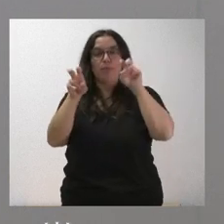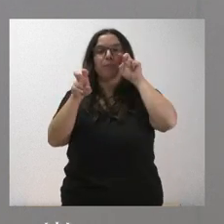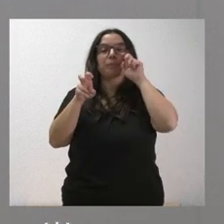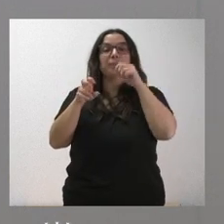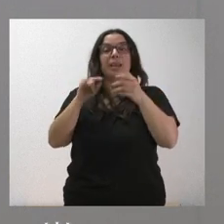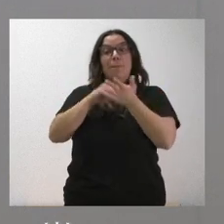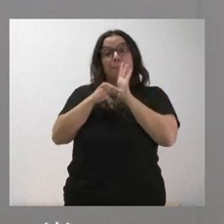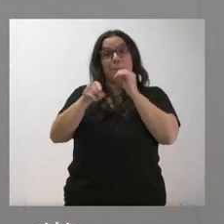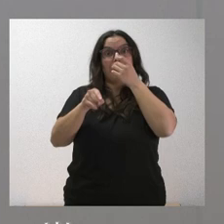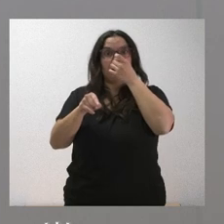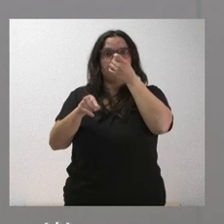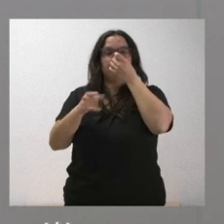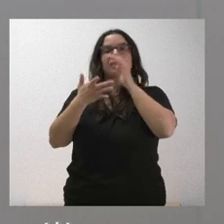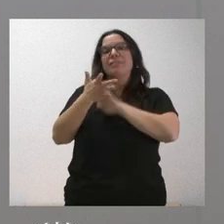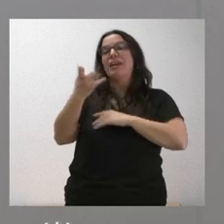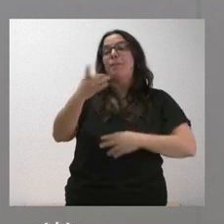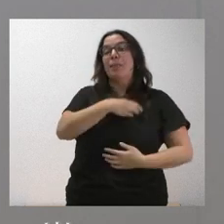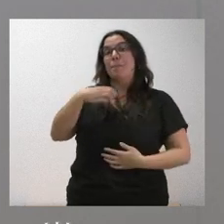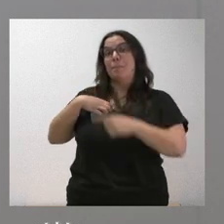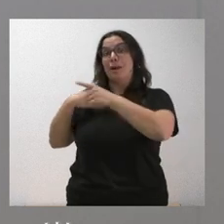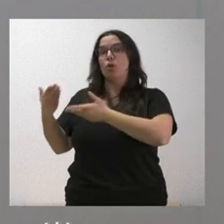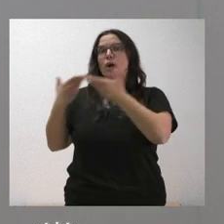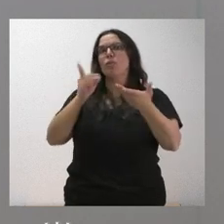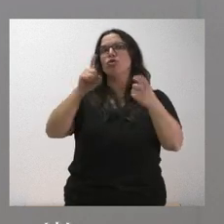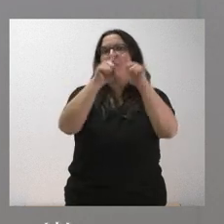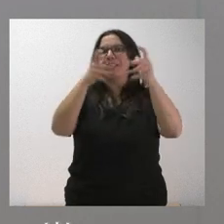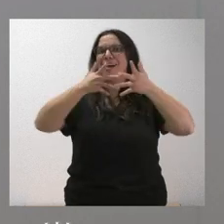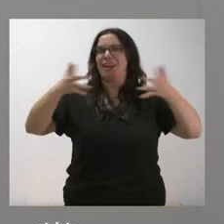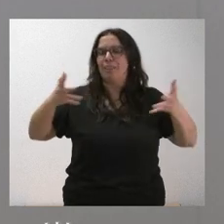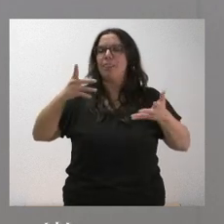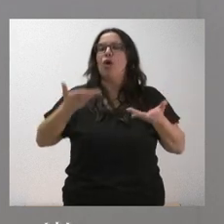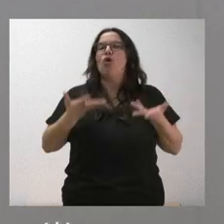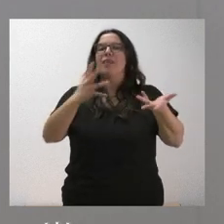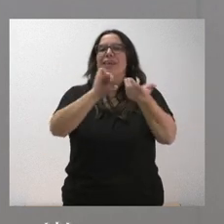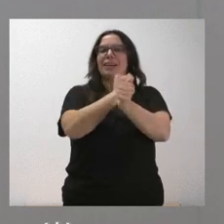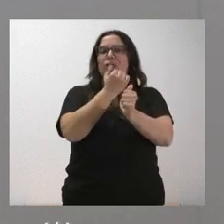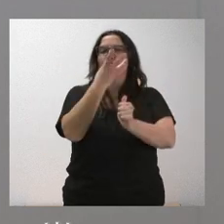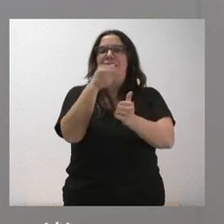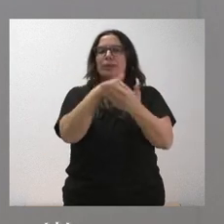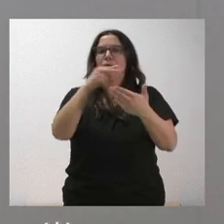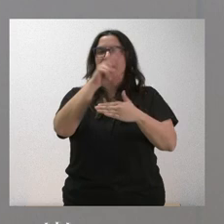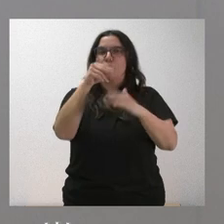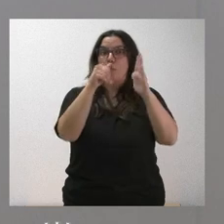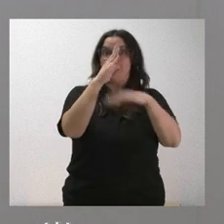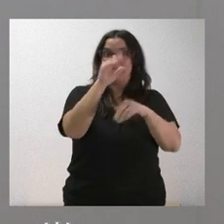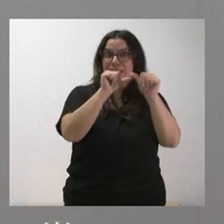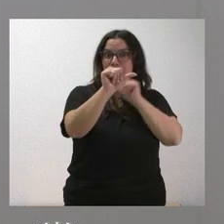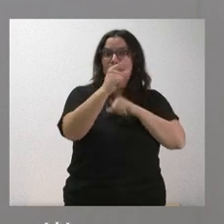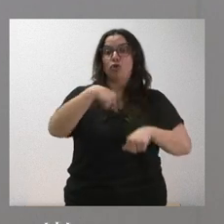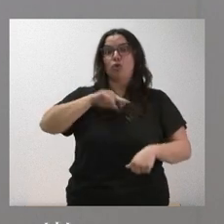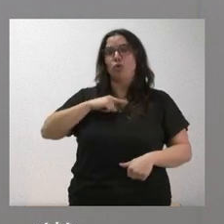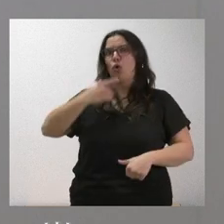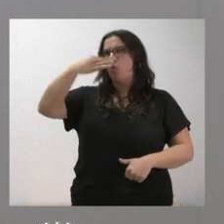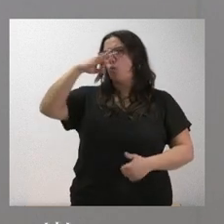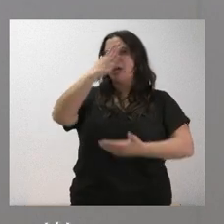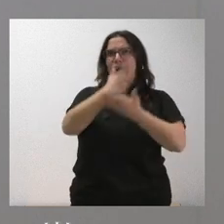ustedes el Bei es un banco que ayuda exclusivamente a las grandes empresas que ofrece créditos a partir de 30 millones de euros y Nosotros hemos conseguido como única